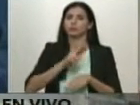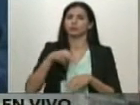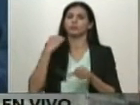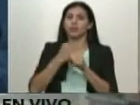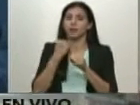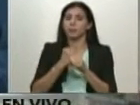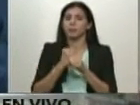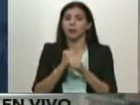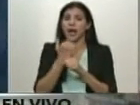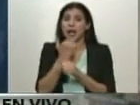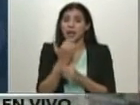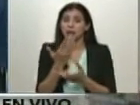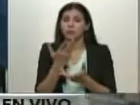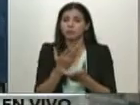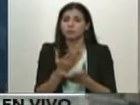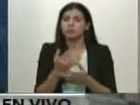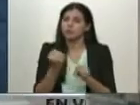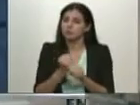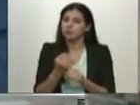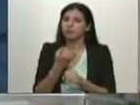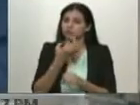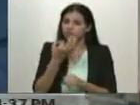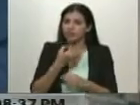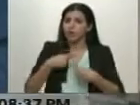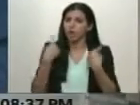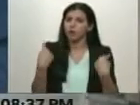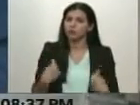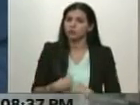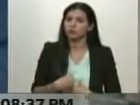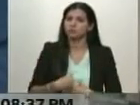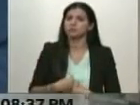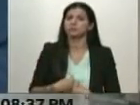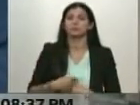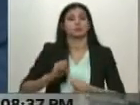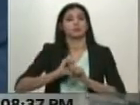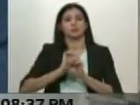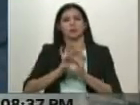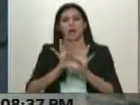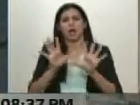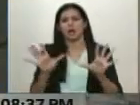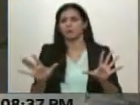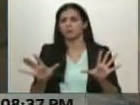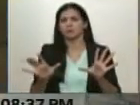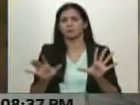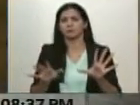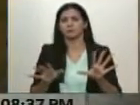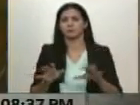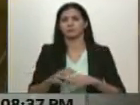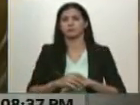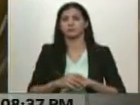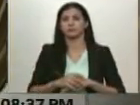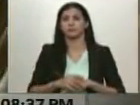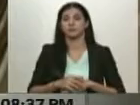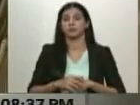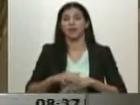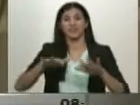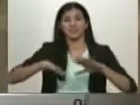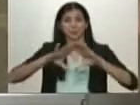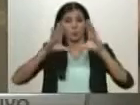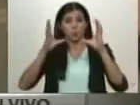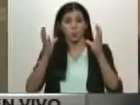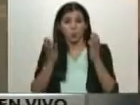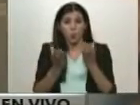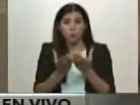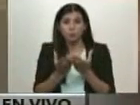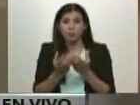algo lo trabajamos de verdad, con sinceridad, con franqueza. A veces en este mundo no hay que ser tan